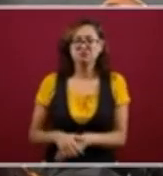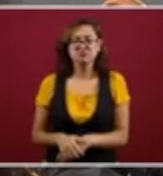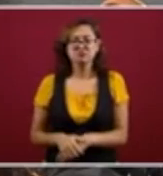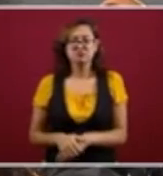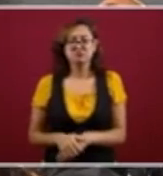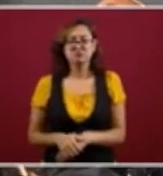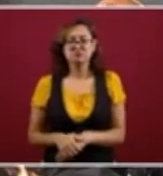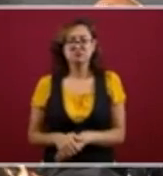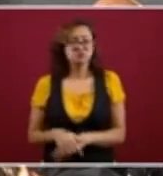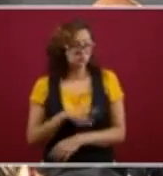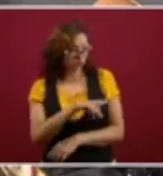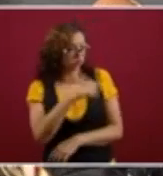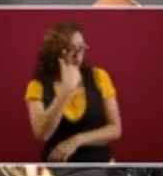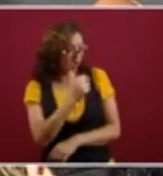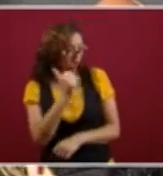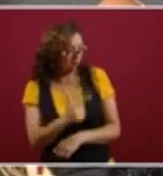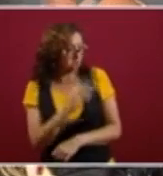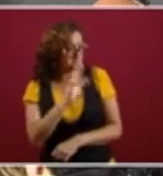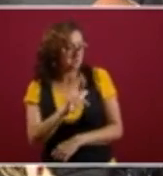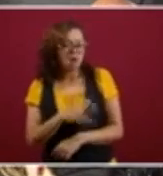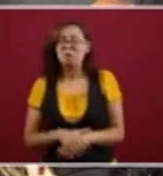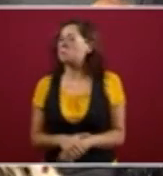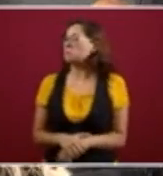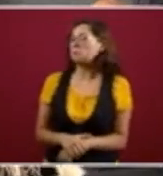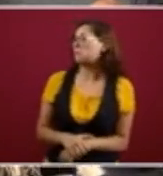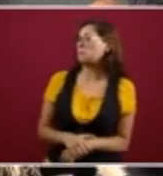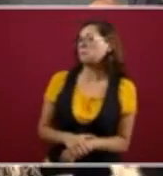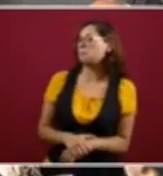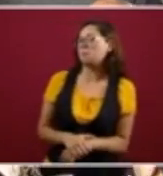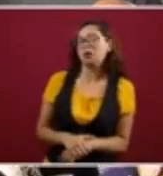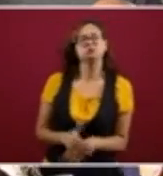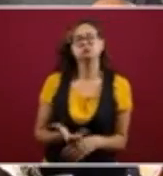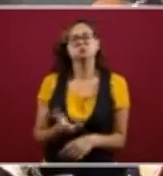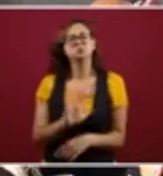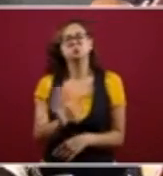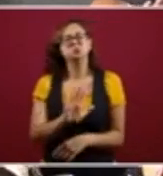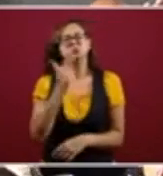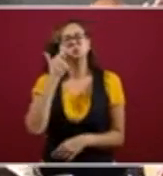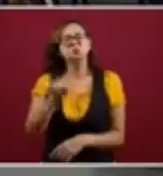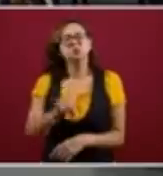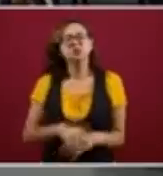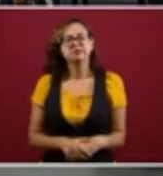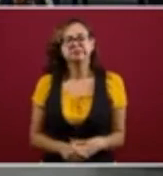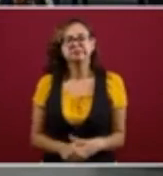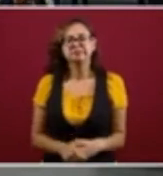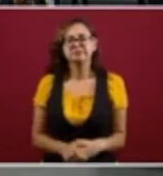contestar. No, no tiene caso. No.